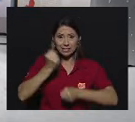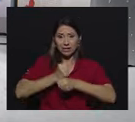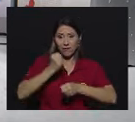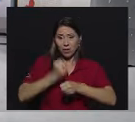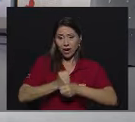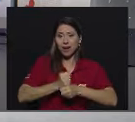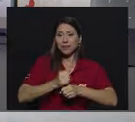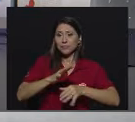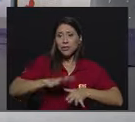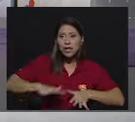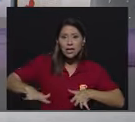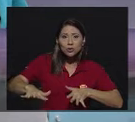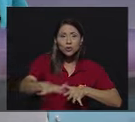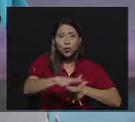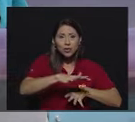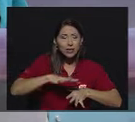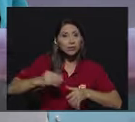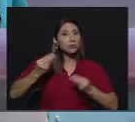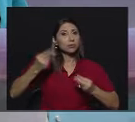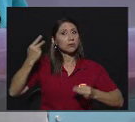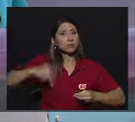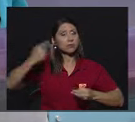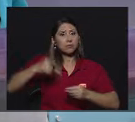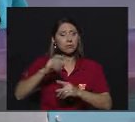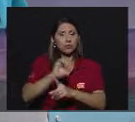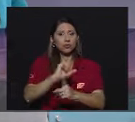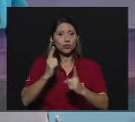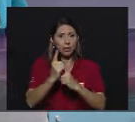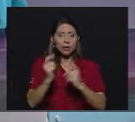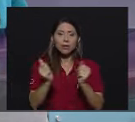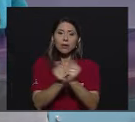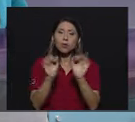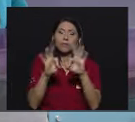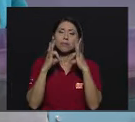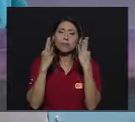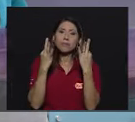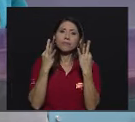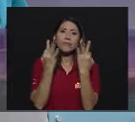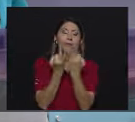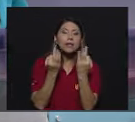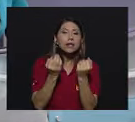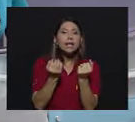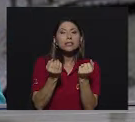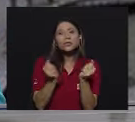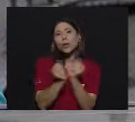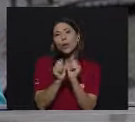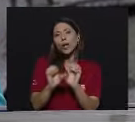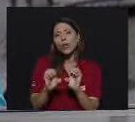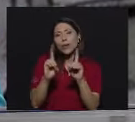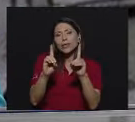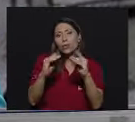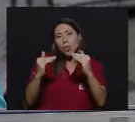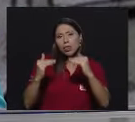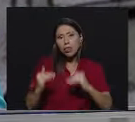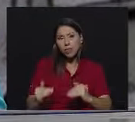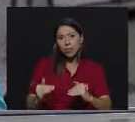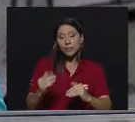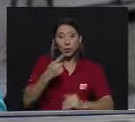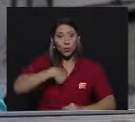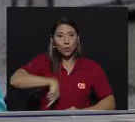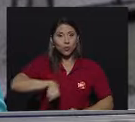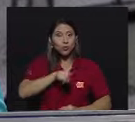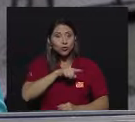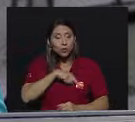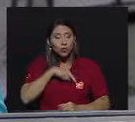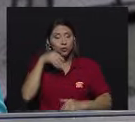esos contextos de alto riesgo, inclusive social, con padres de familia con baja escolaridad, cuando ingresamos a